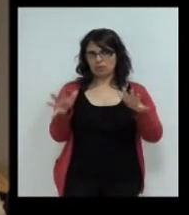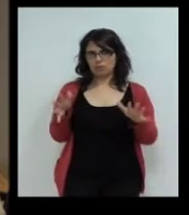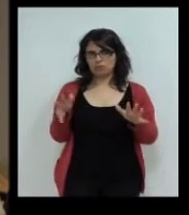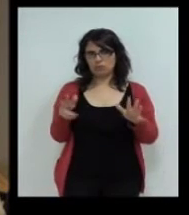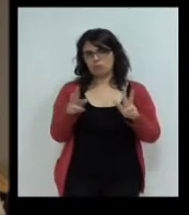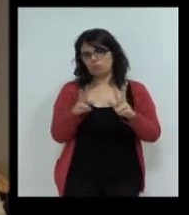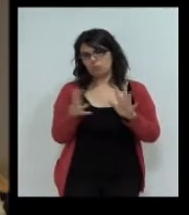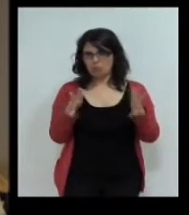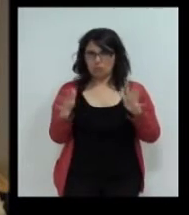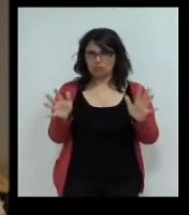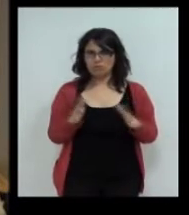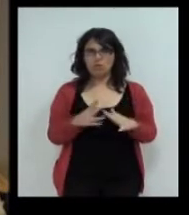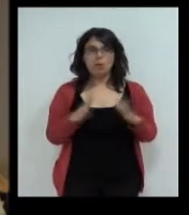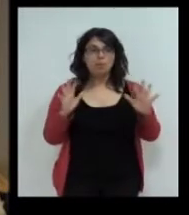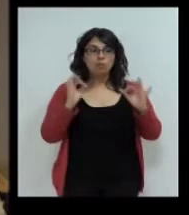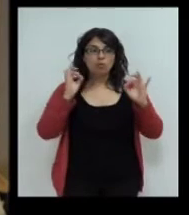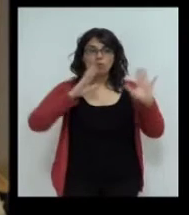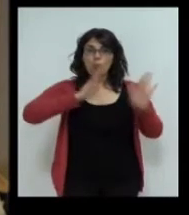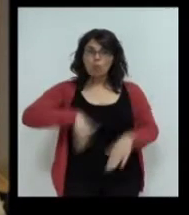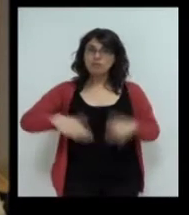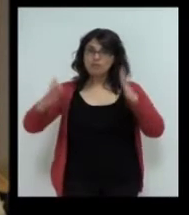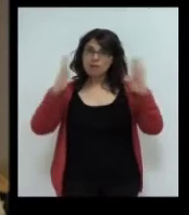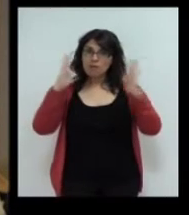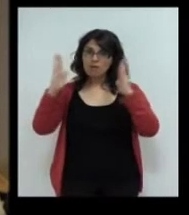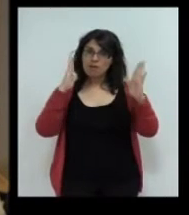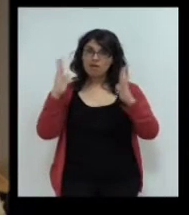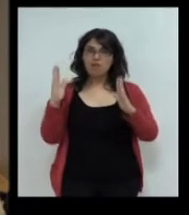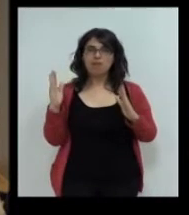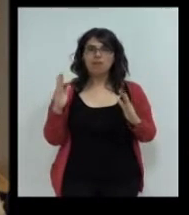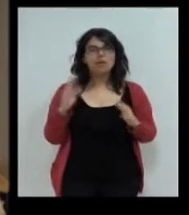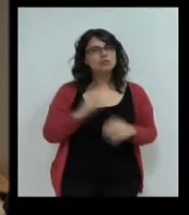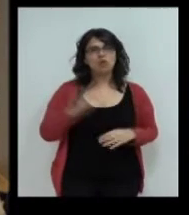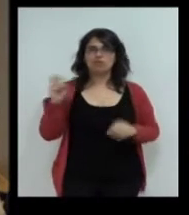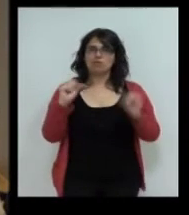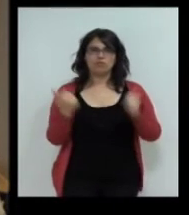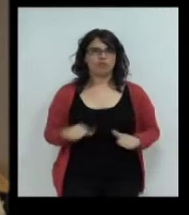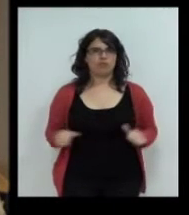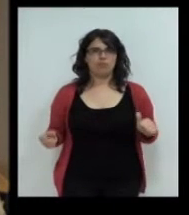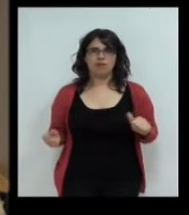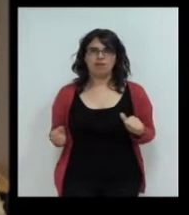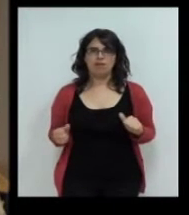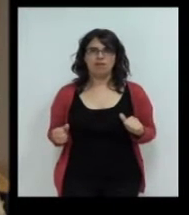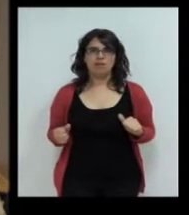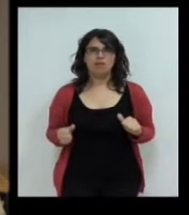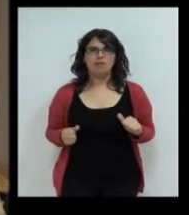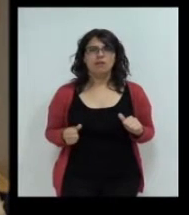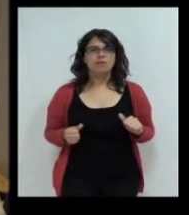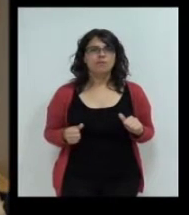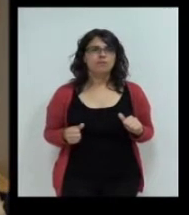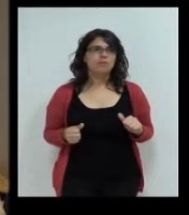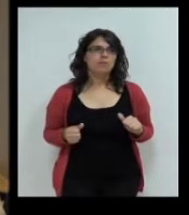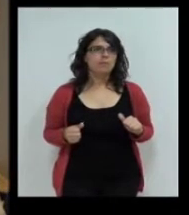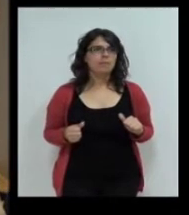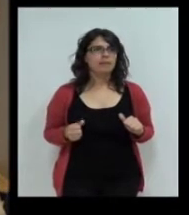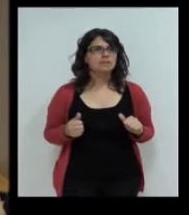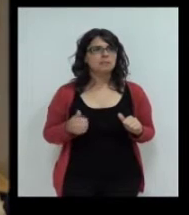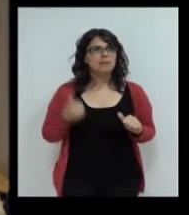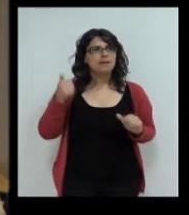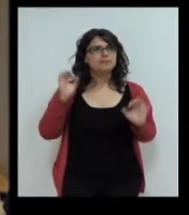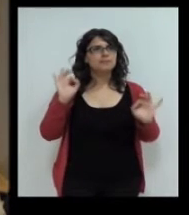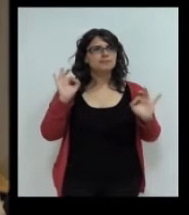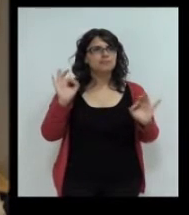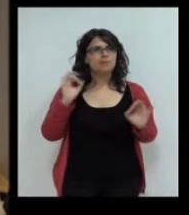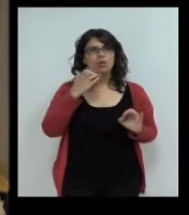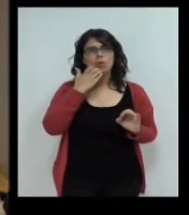Pero en el último periodo la dinámica ha sido otra. La dinámica es la de menor aplicación del principio